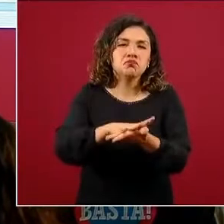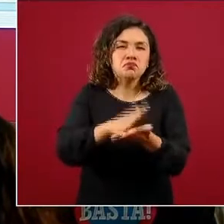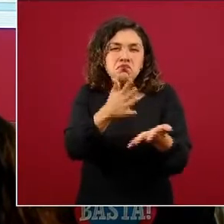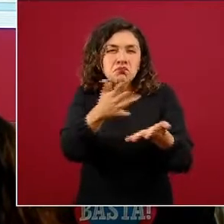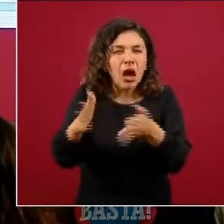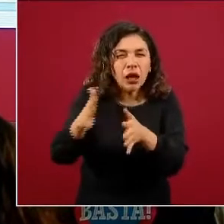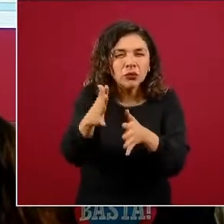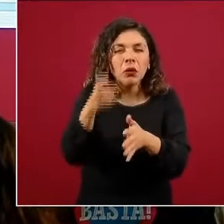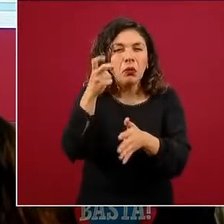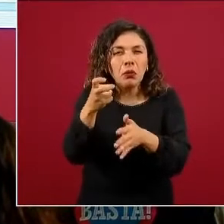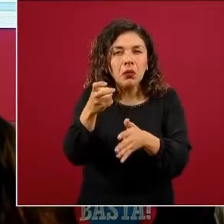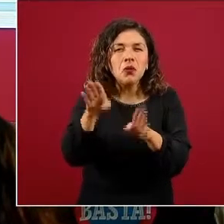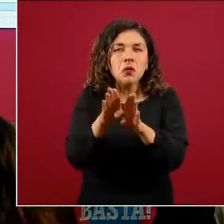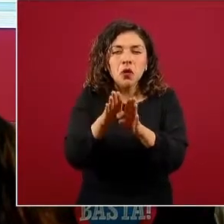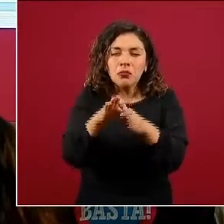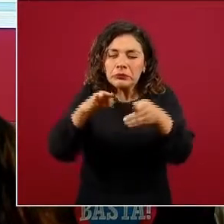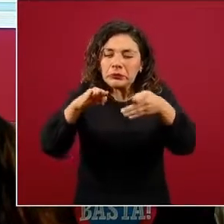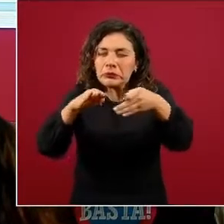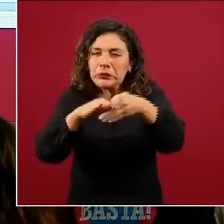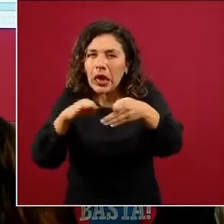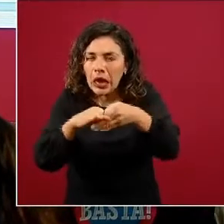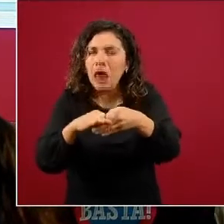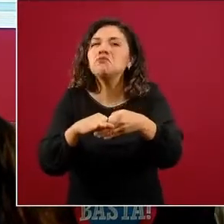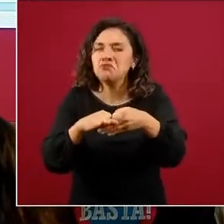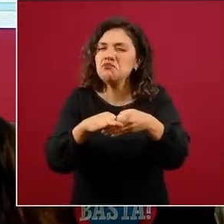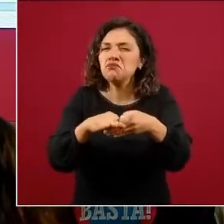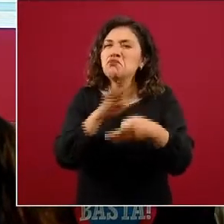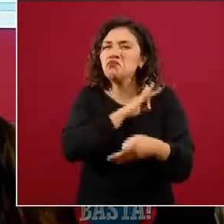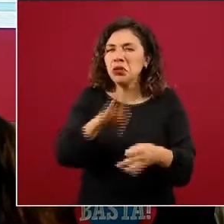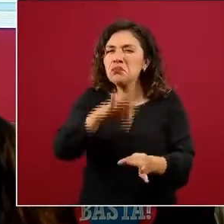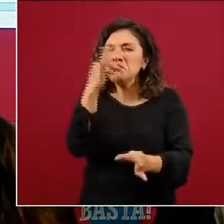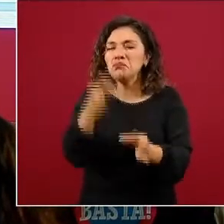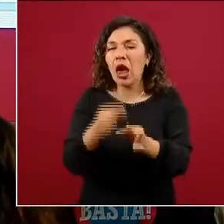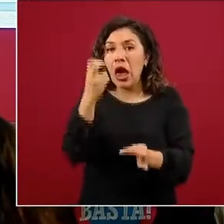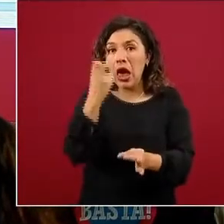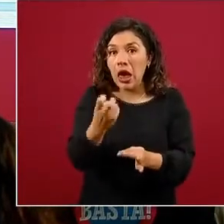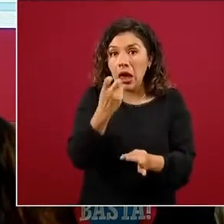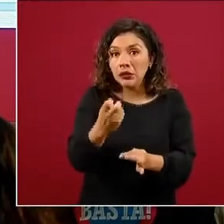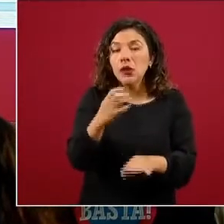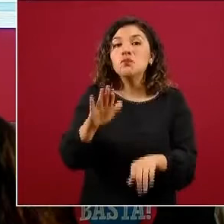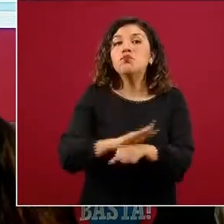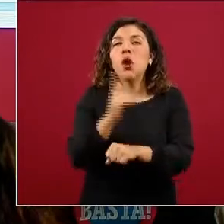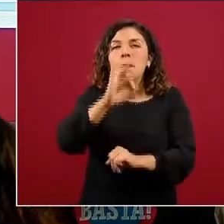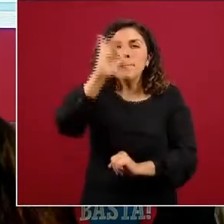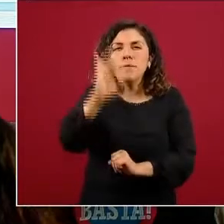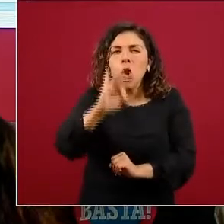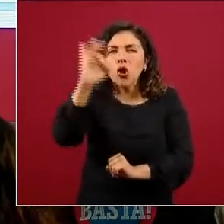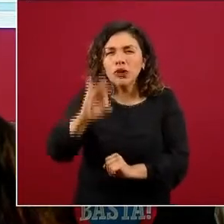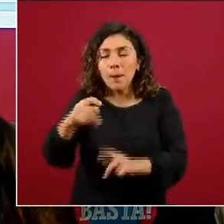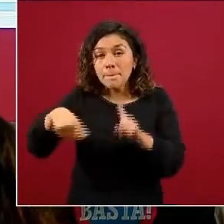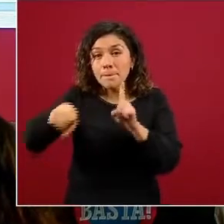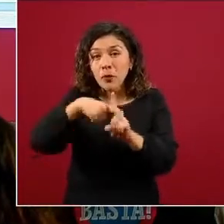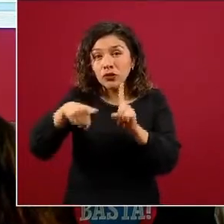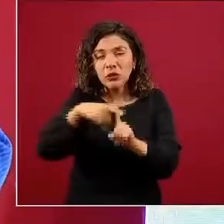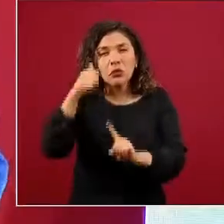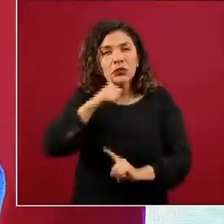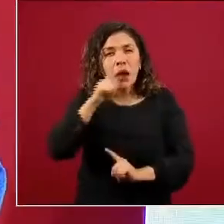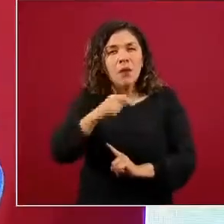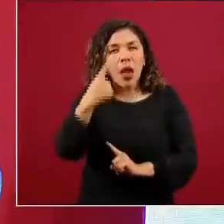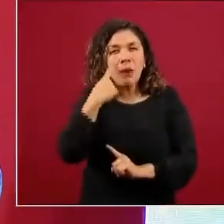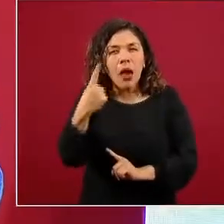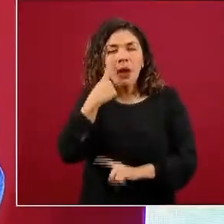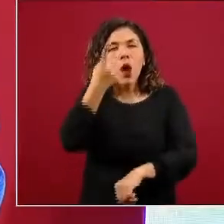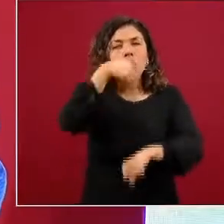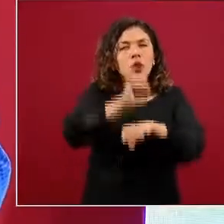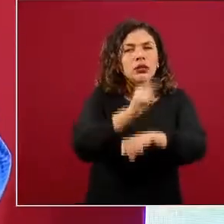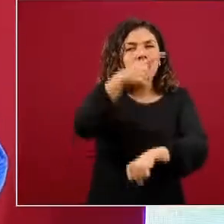prueba con una aproximación que es bastante exacta porque el porcentaje de positivos se mide